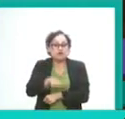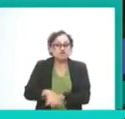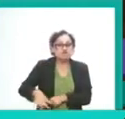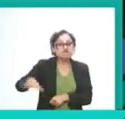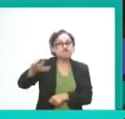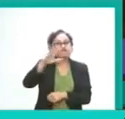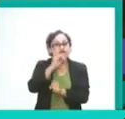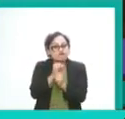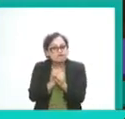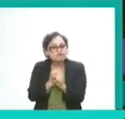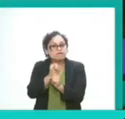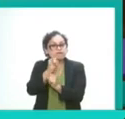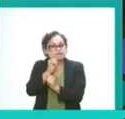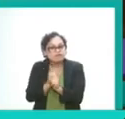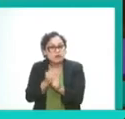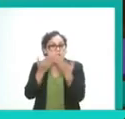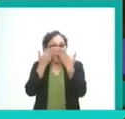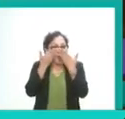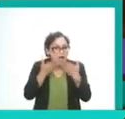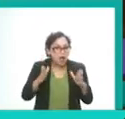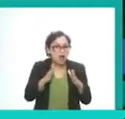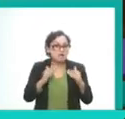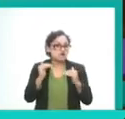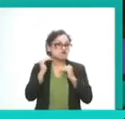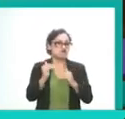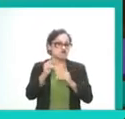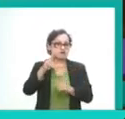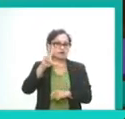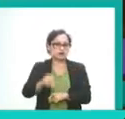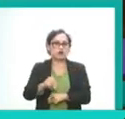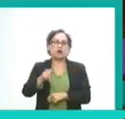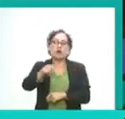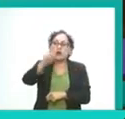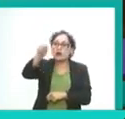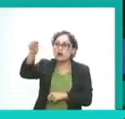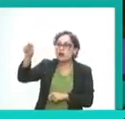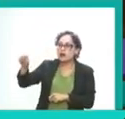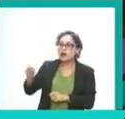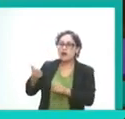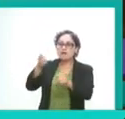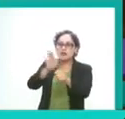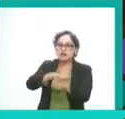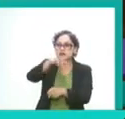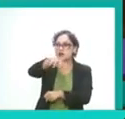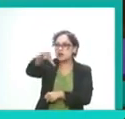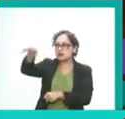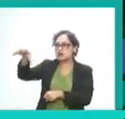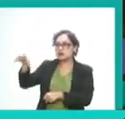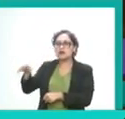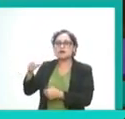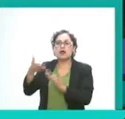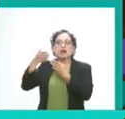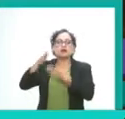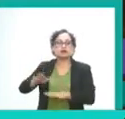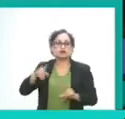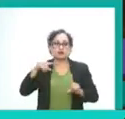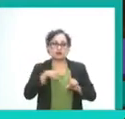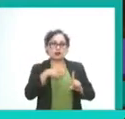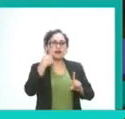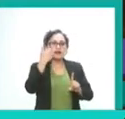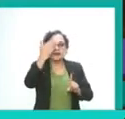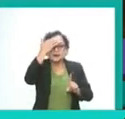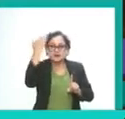amplio y no restrictivo en las unidades administrativas que resultan competentes respecto de la información solicitada por la